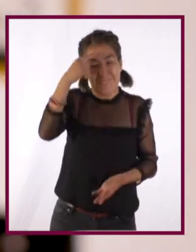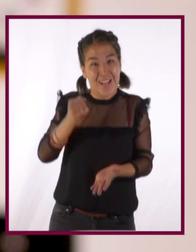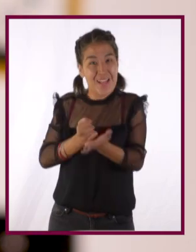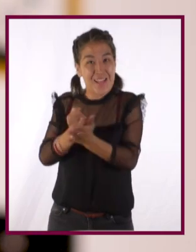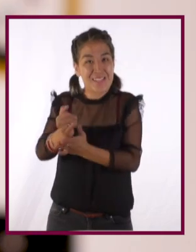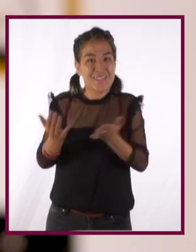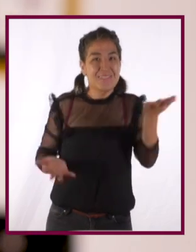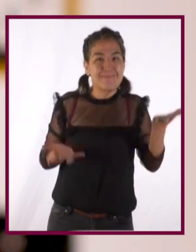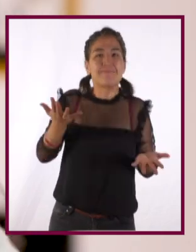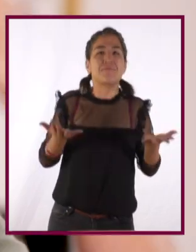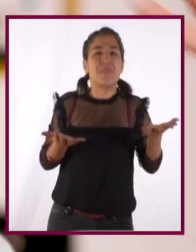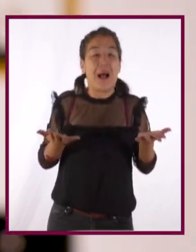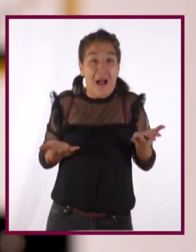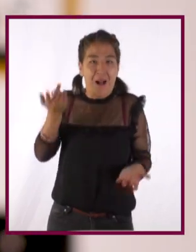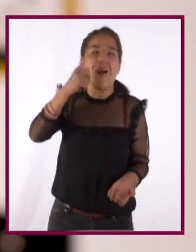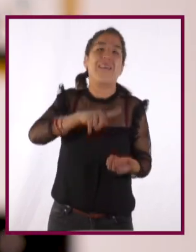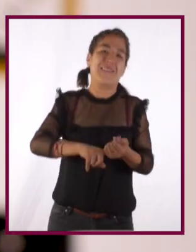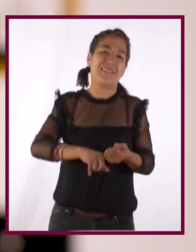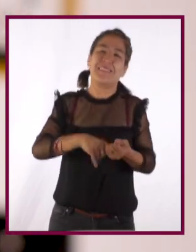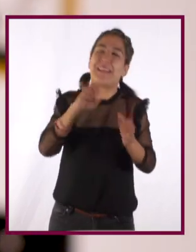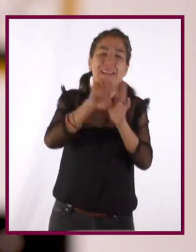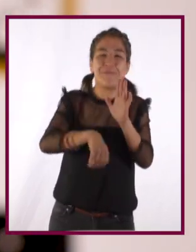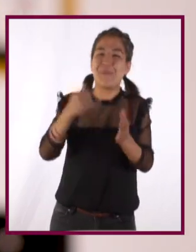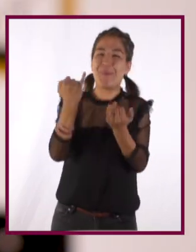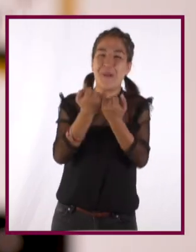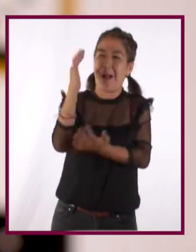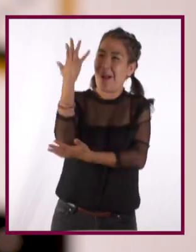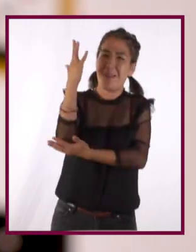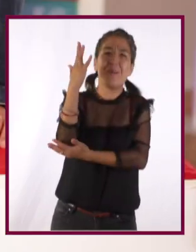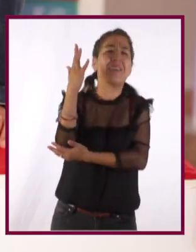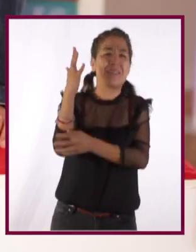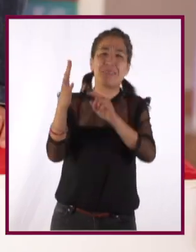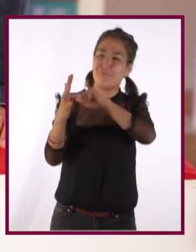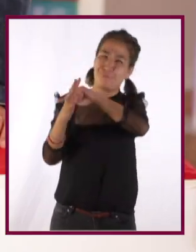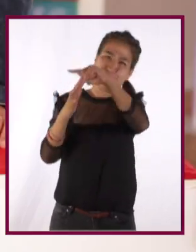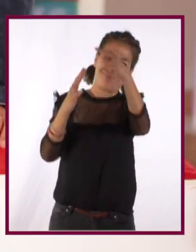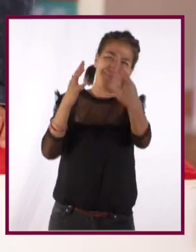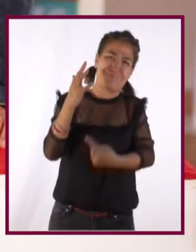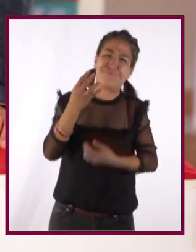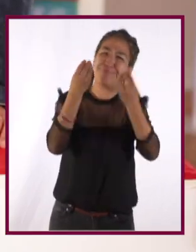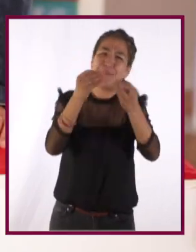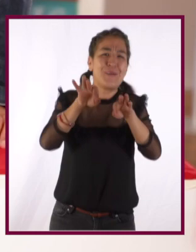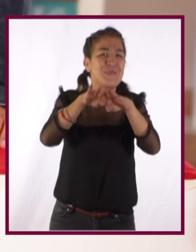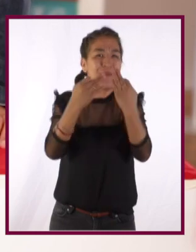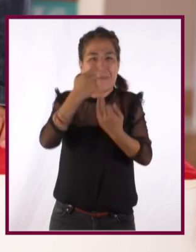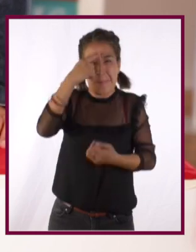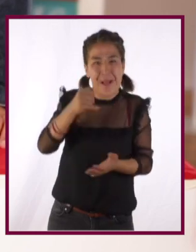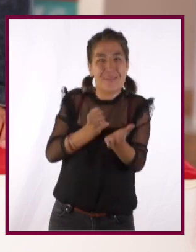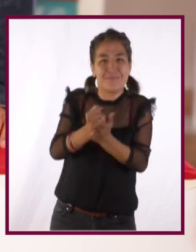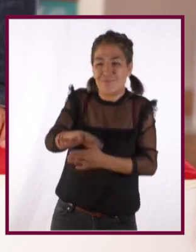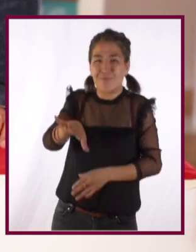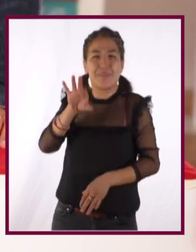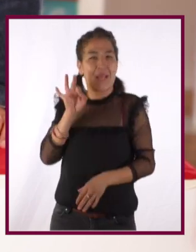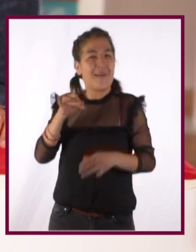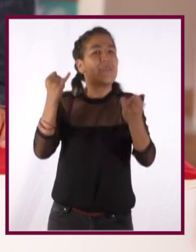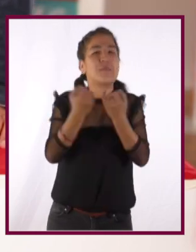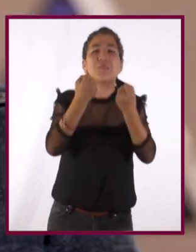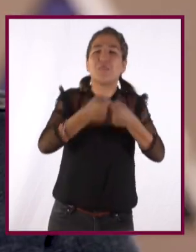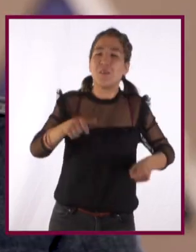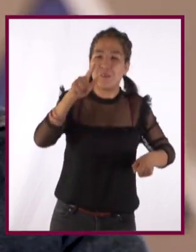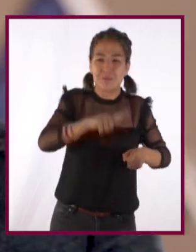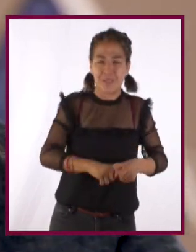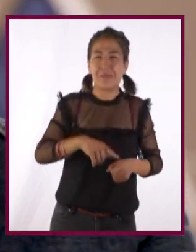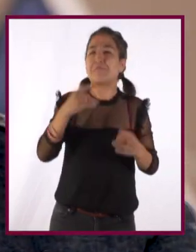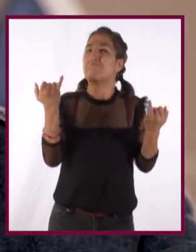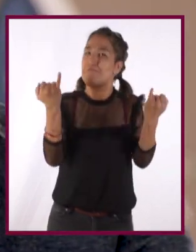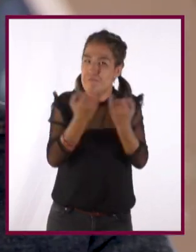podemos considerar que se nos abre un árbol con distintas posibilidades. Incluso más que hablar de ciencias naturales o sociales,